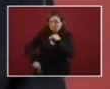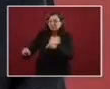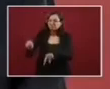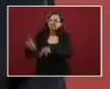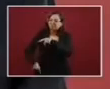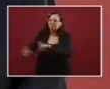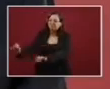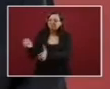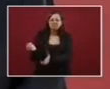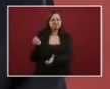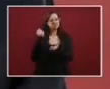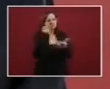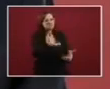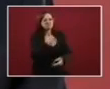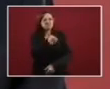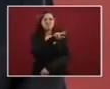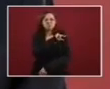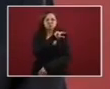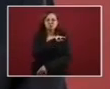a particulares